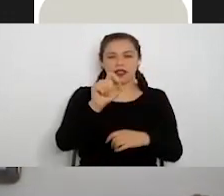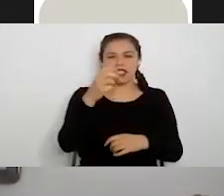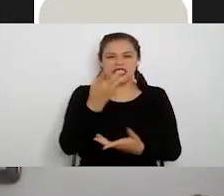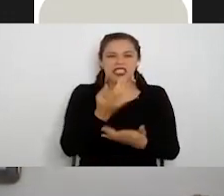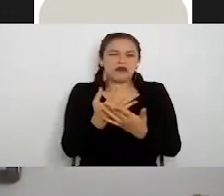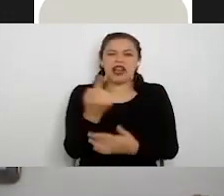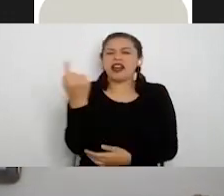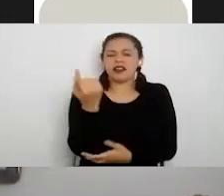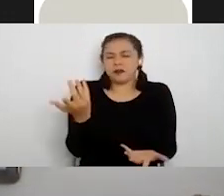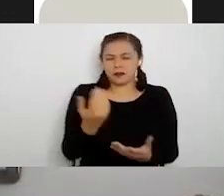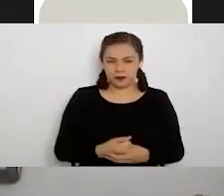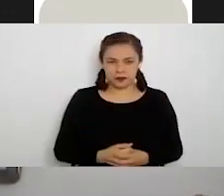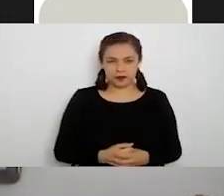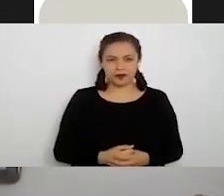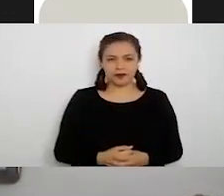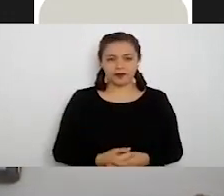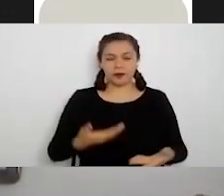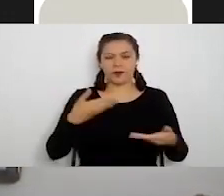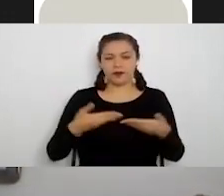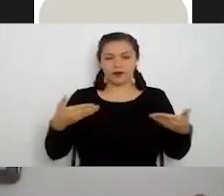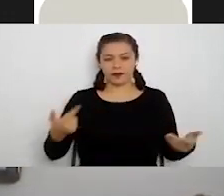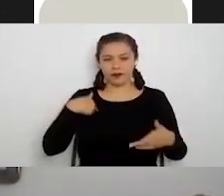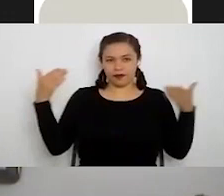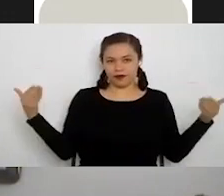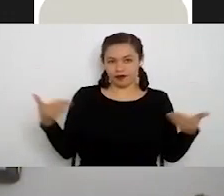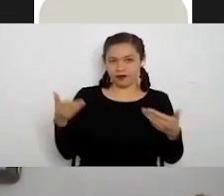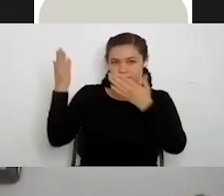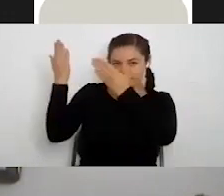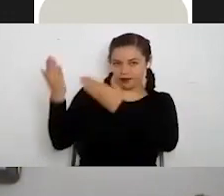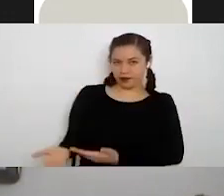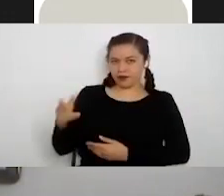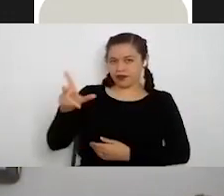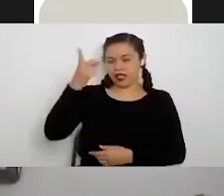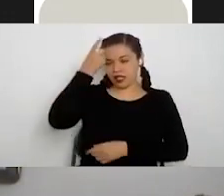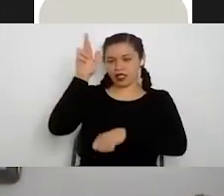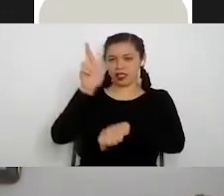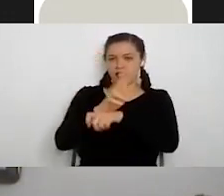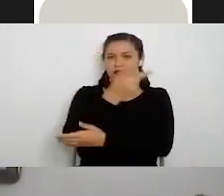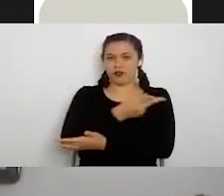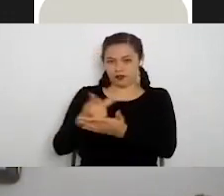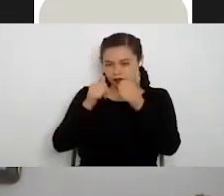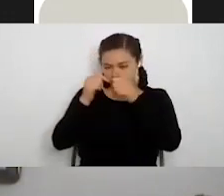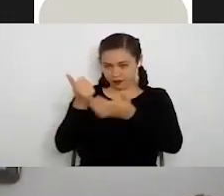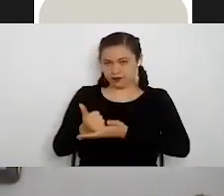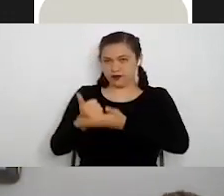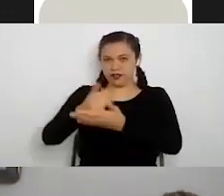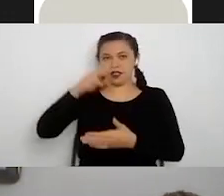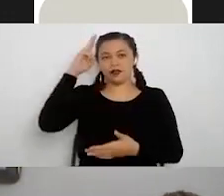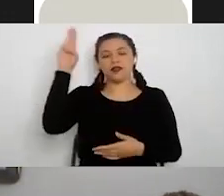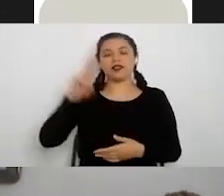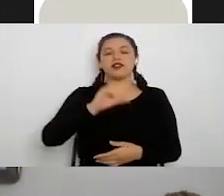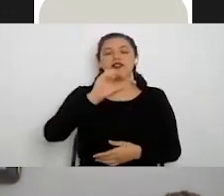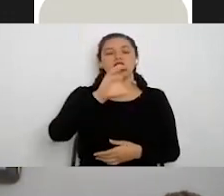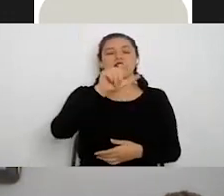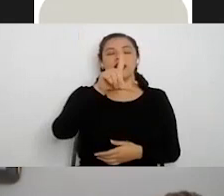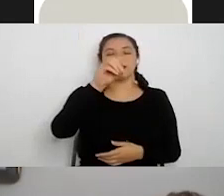momento les voy a presentar a nuestro director de programas asistenciales, el maestro Carlos